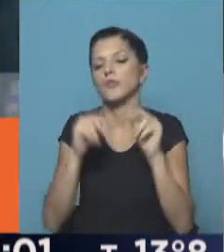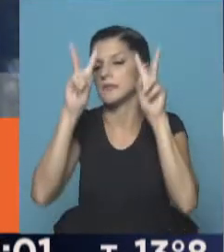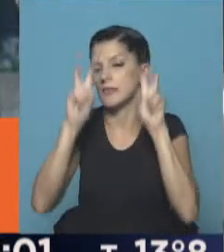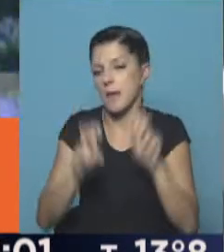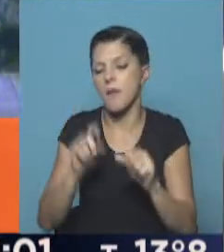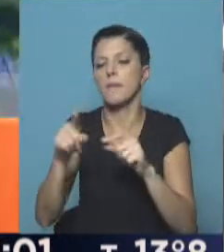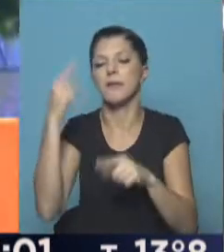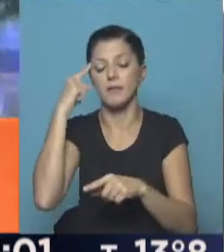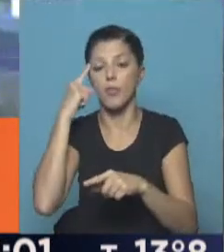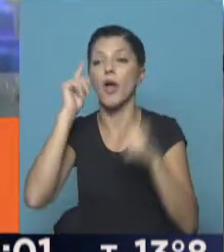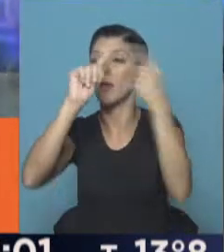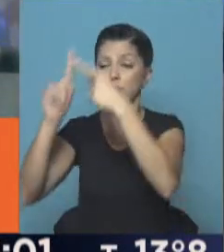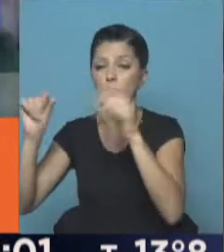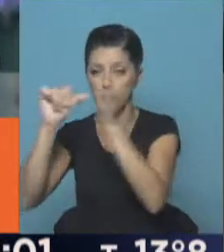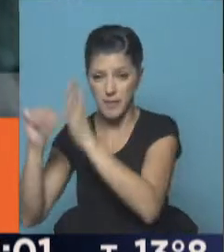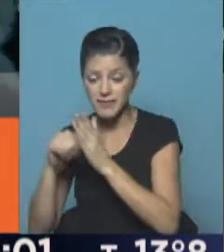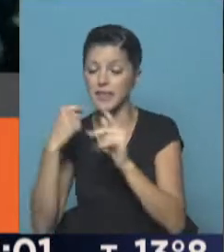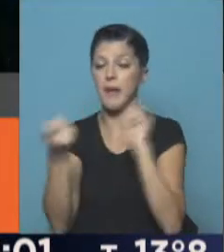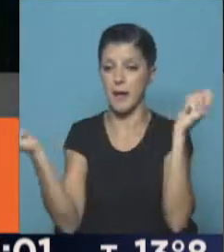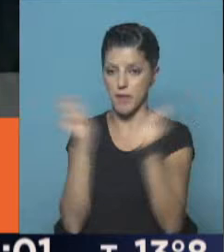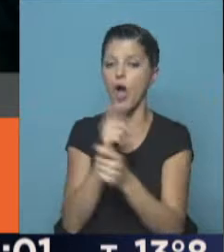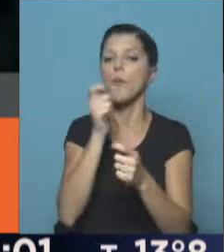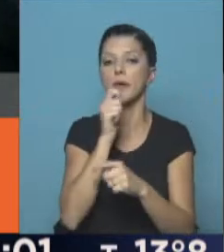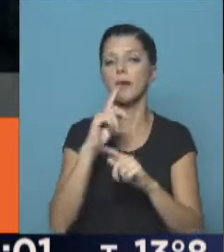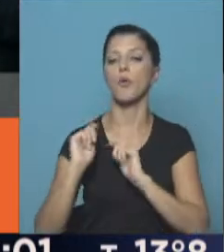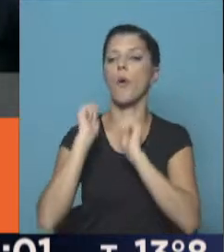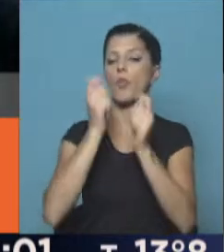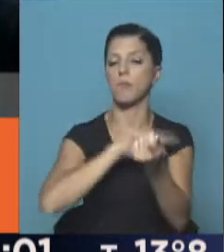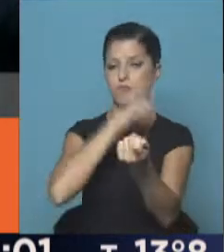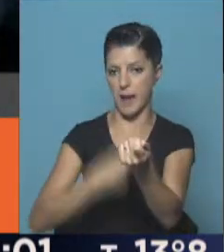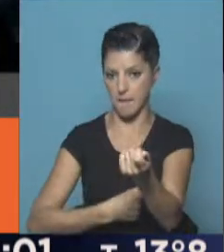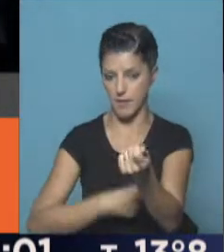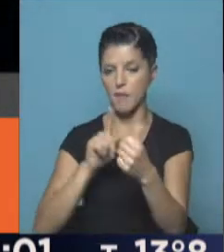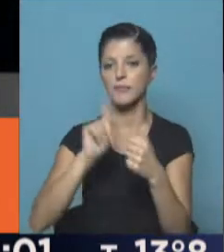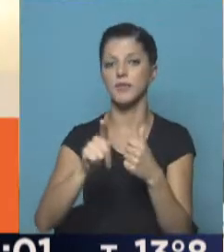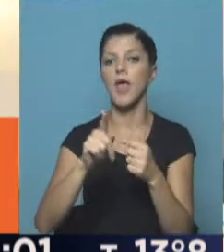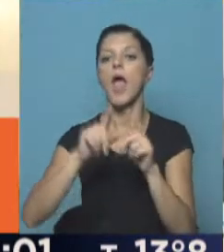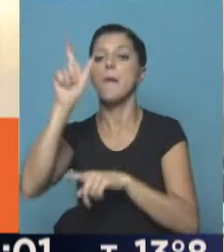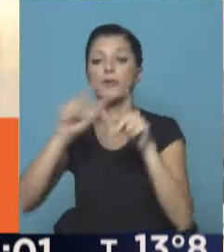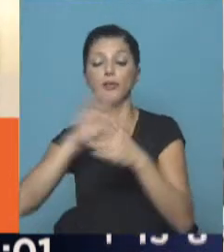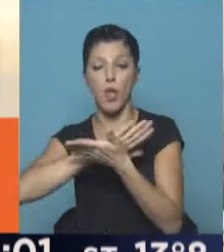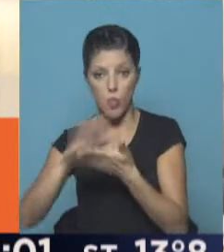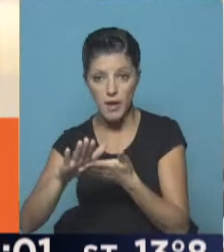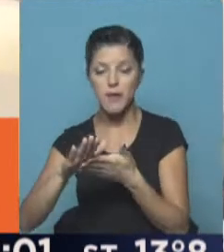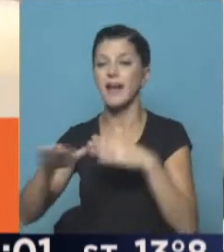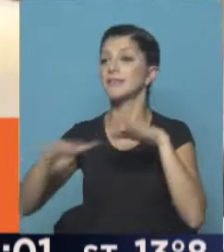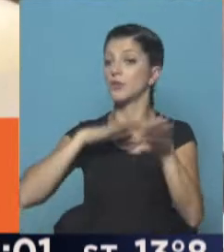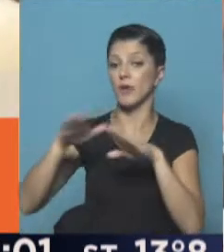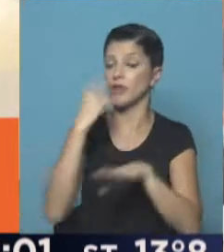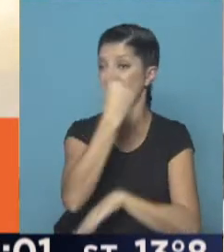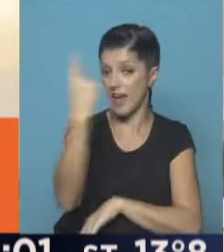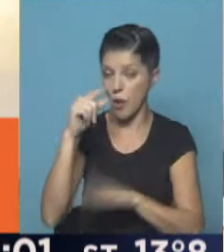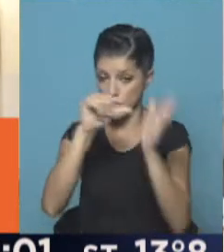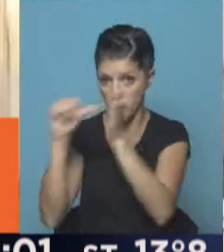deben ser reformadas. Las transiciones de poder, actores nuevos que ganan y pierden poder, situaciones coyunturales como la